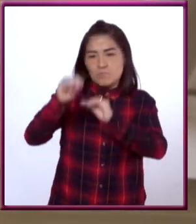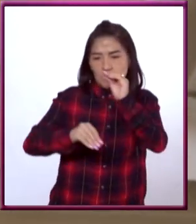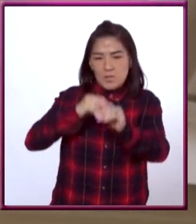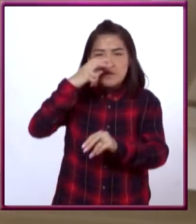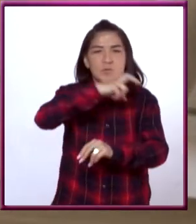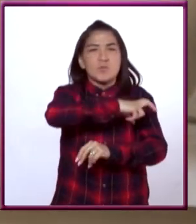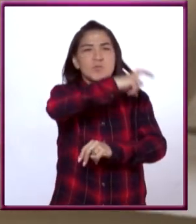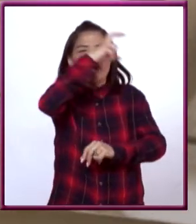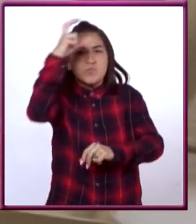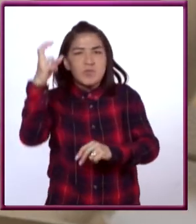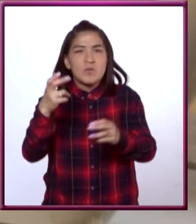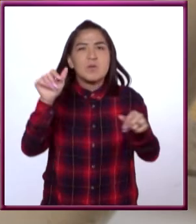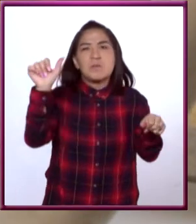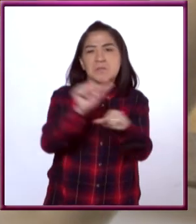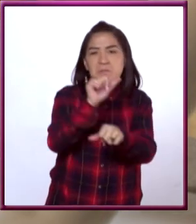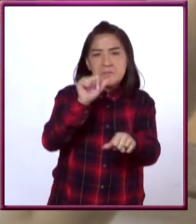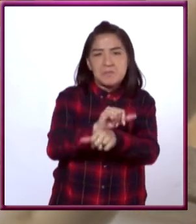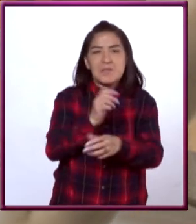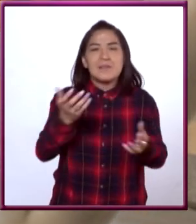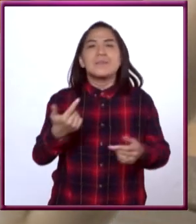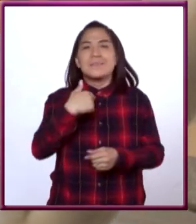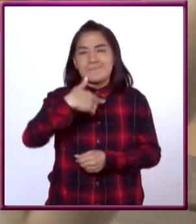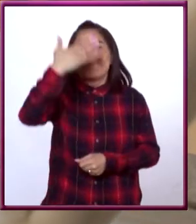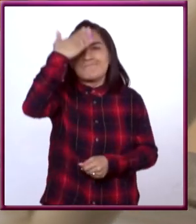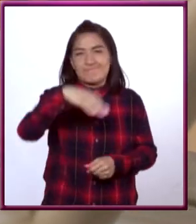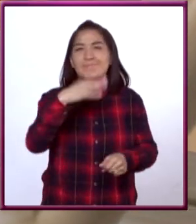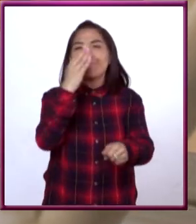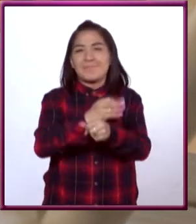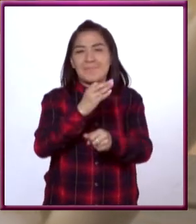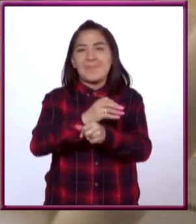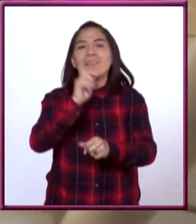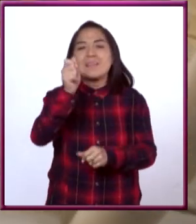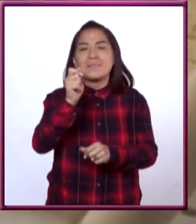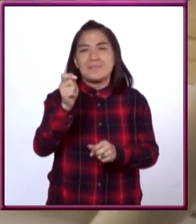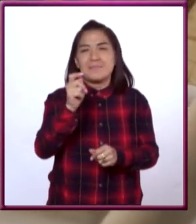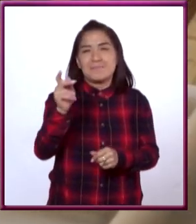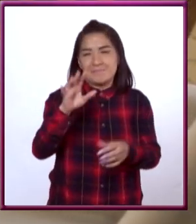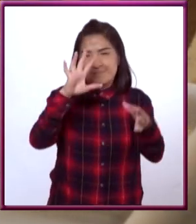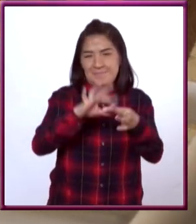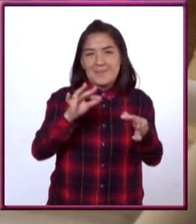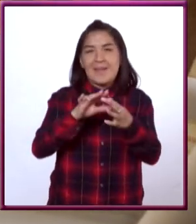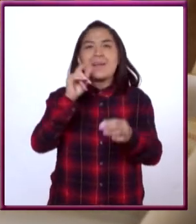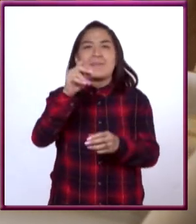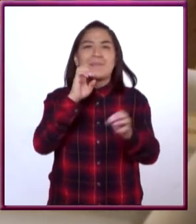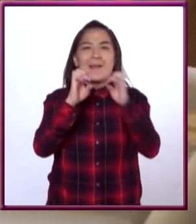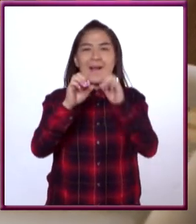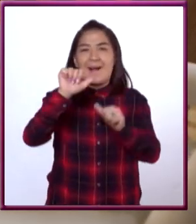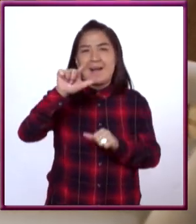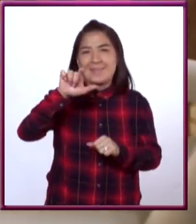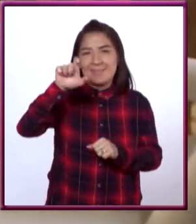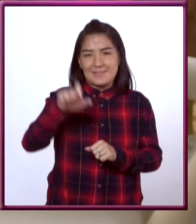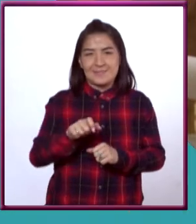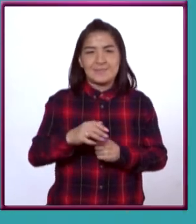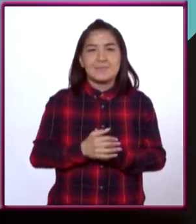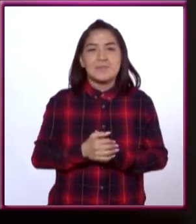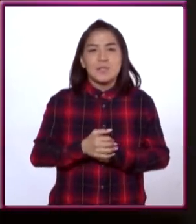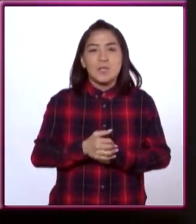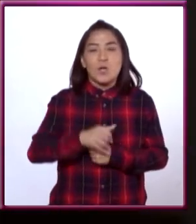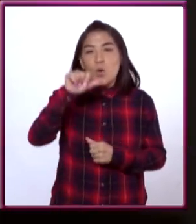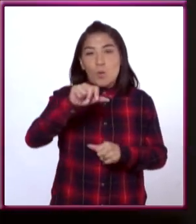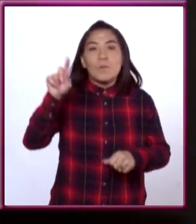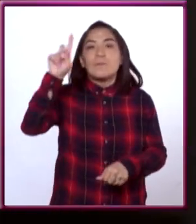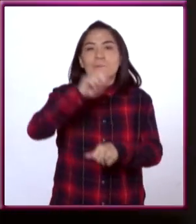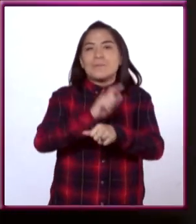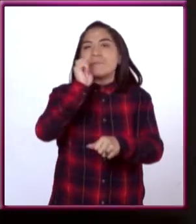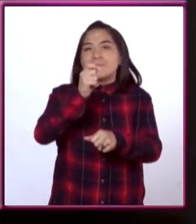nave espacial o de un coche. Yo sé quién nos va a sacar de dudas. Nuestro amigo Alex. Vamos a que nos cuente eso. El